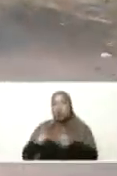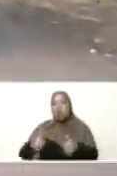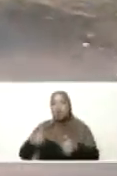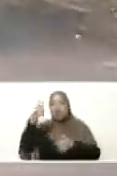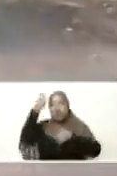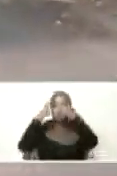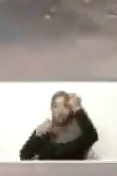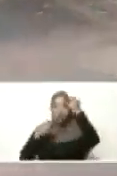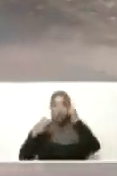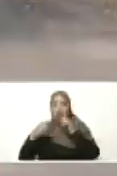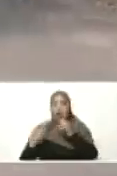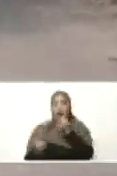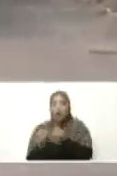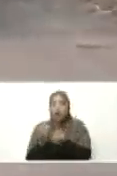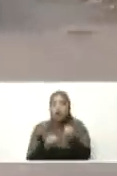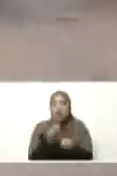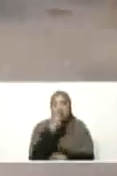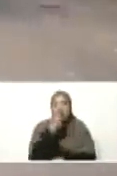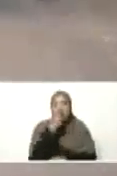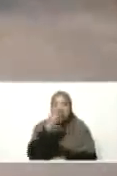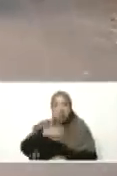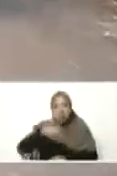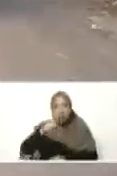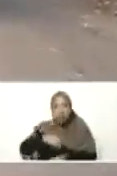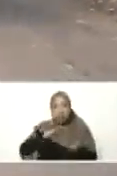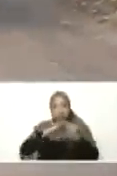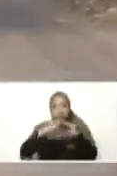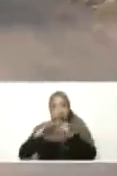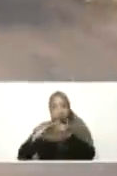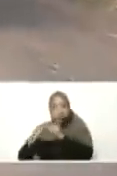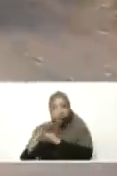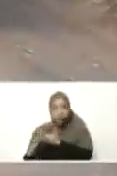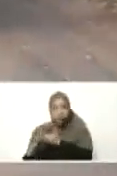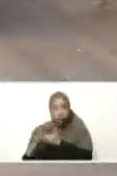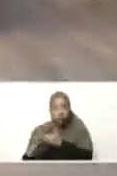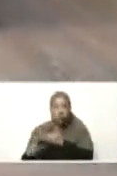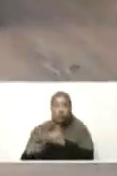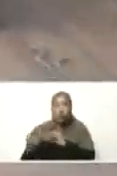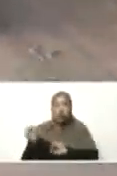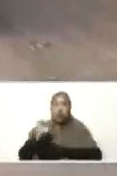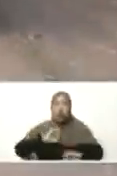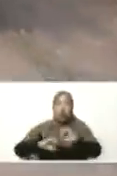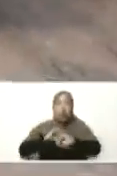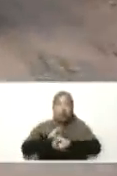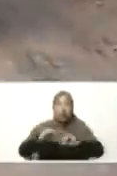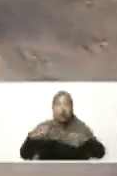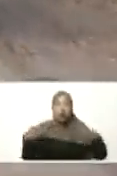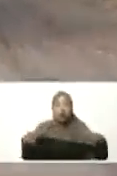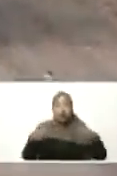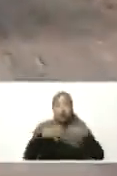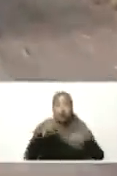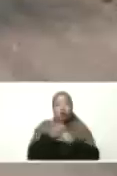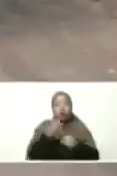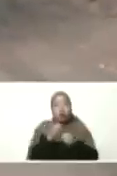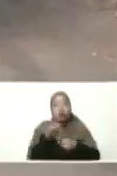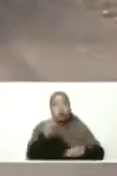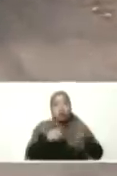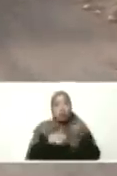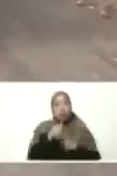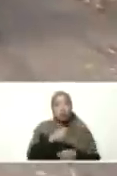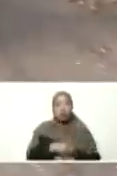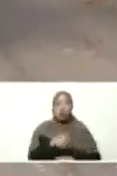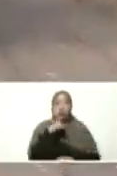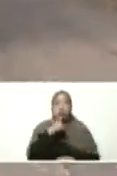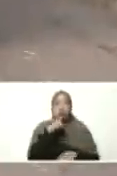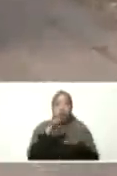cerrar un ciclo de resistencia, de enfrentamiento al bloqueo, a la guerra económica, bueno, de expansión